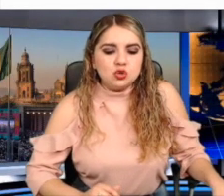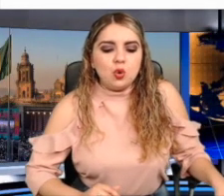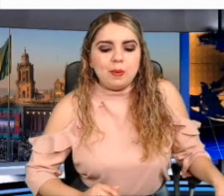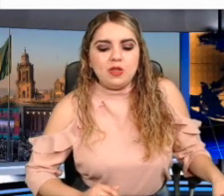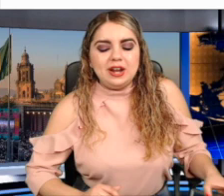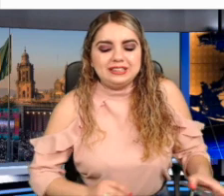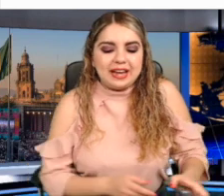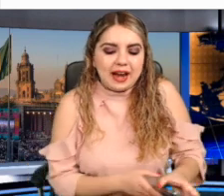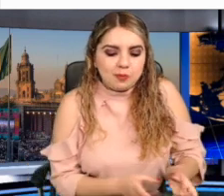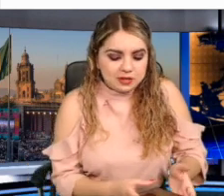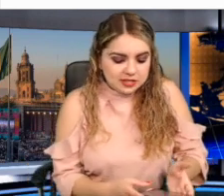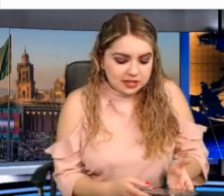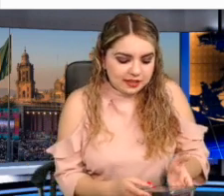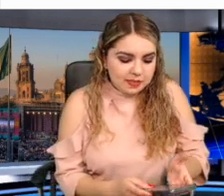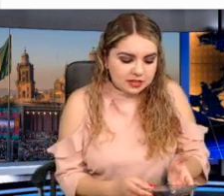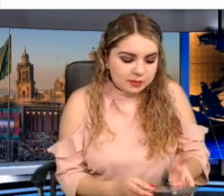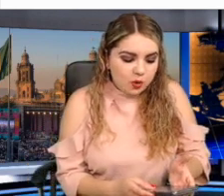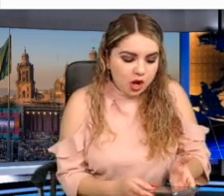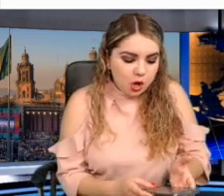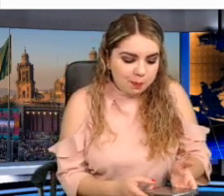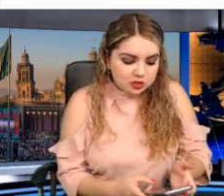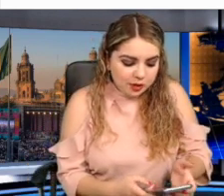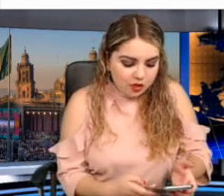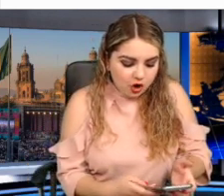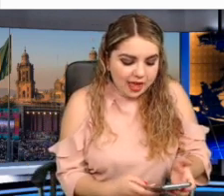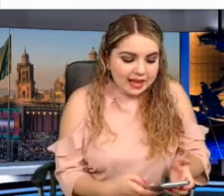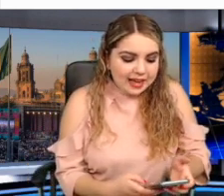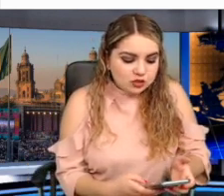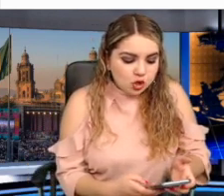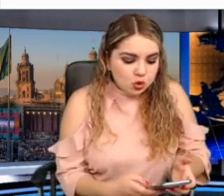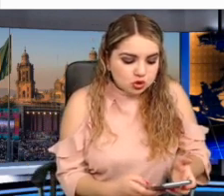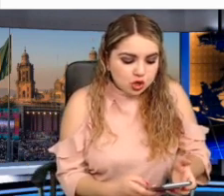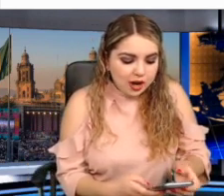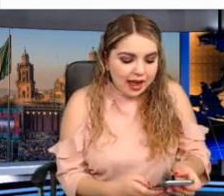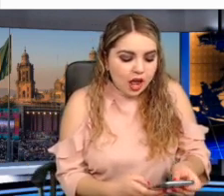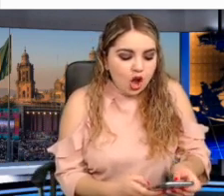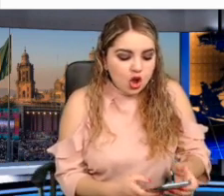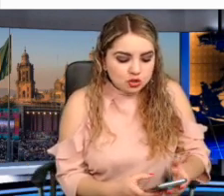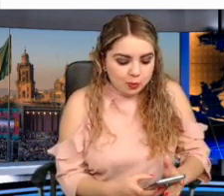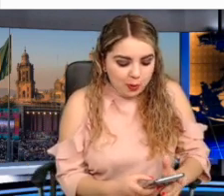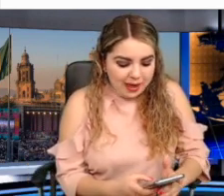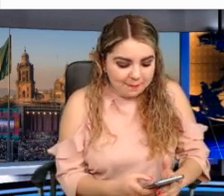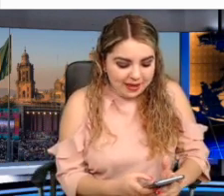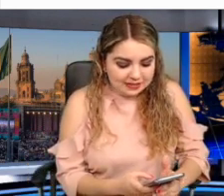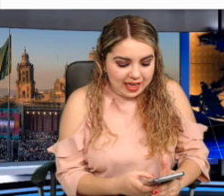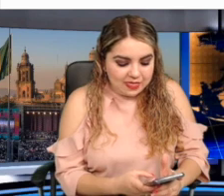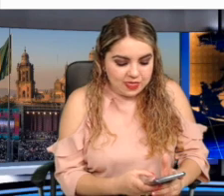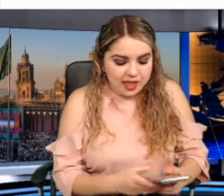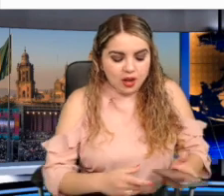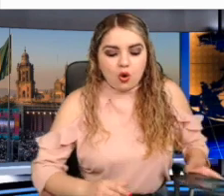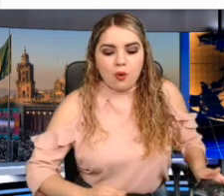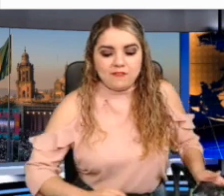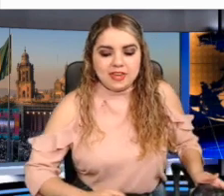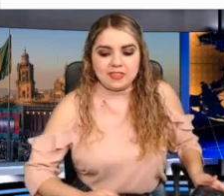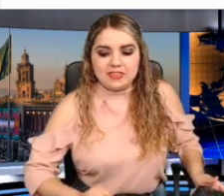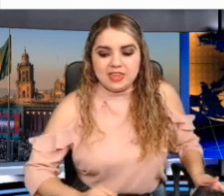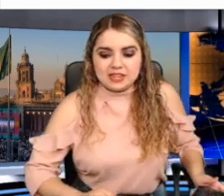está más ocupado en atacar al presidente Andrés Manuel López Obrador que en solucionar los problemas